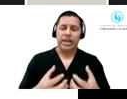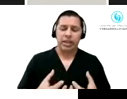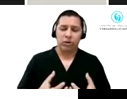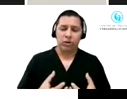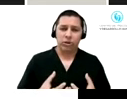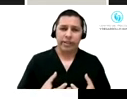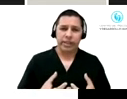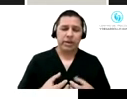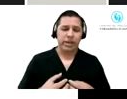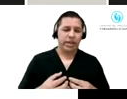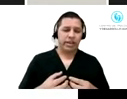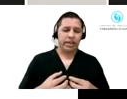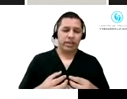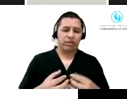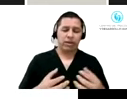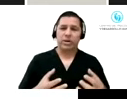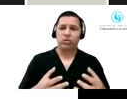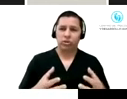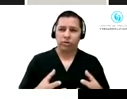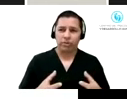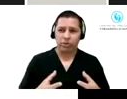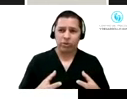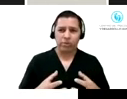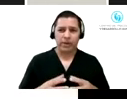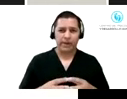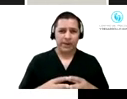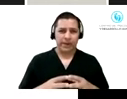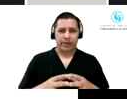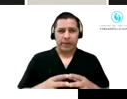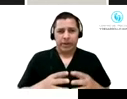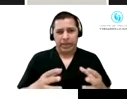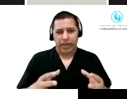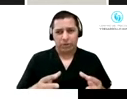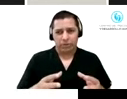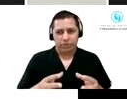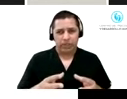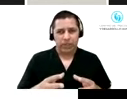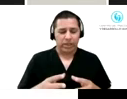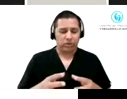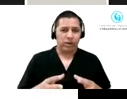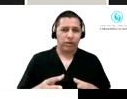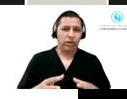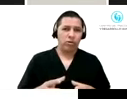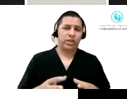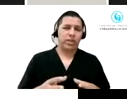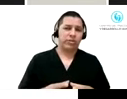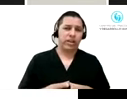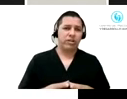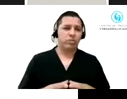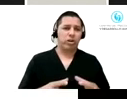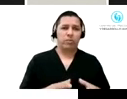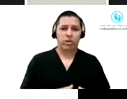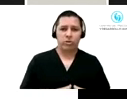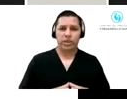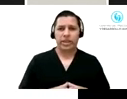que me dijeran que tú ibas a estar bien, que lo que pasó no fue mi culpa. Y claro, ¿verdad? Le estoy hablando de hombres que son referidos